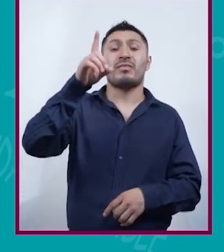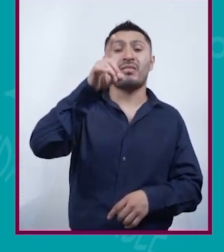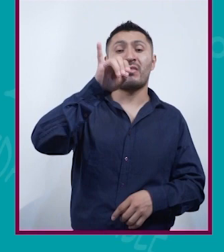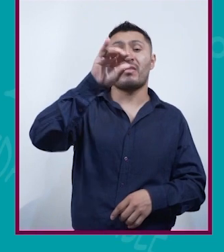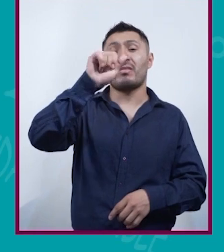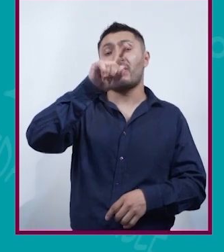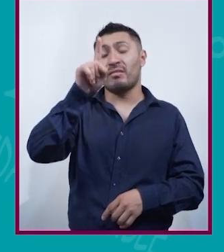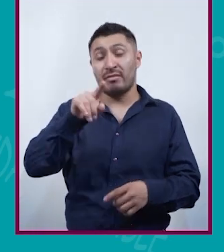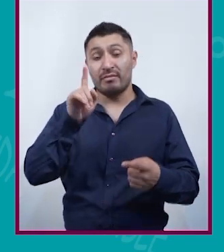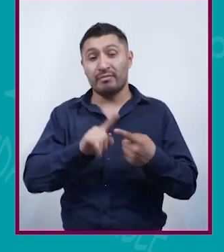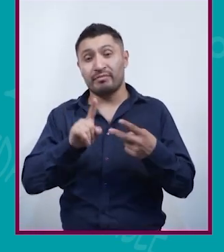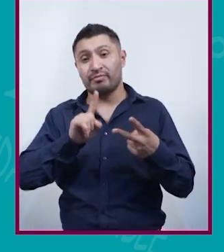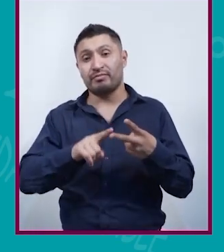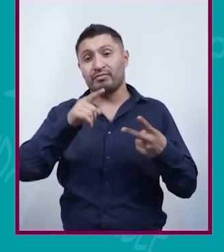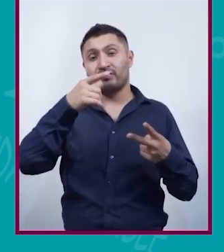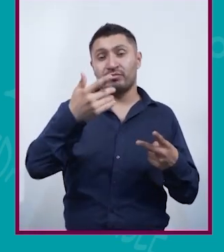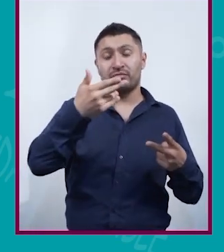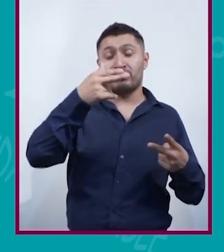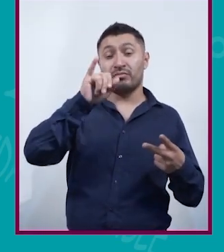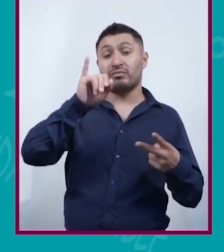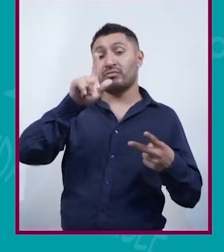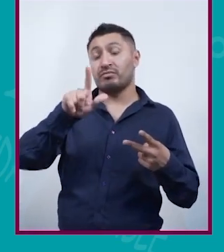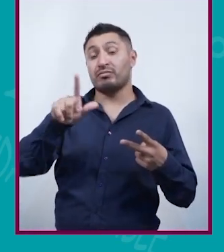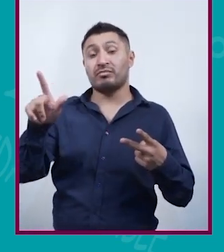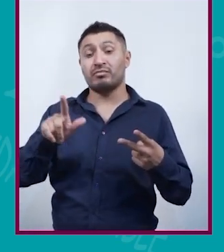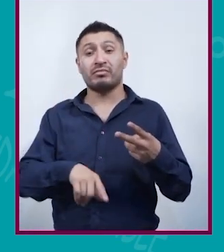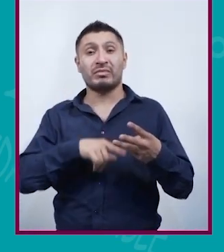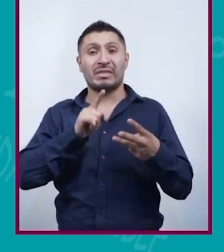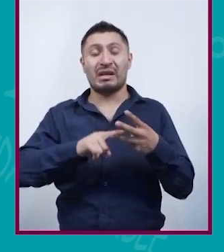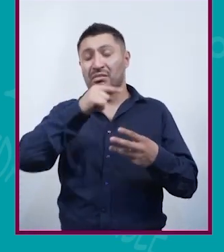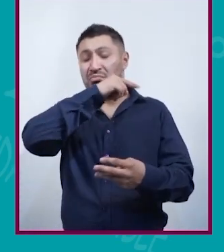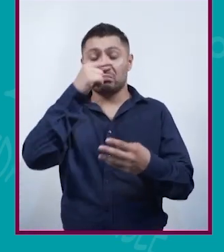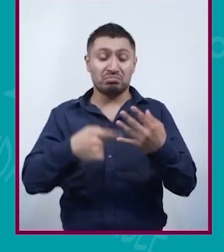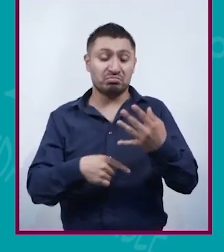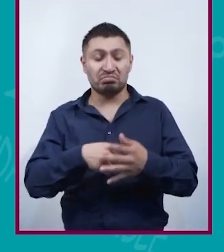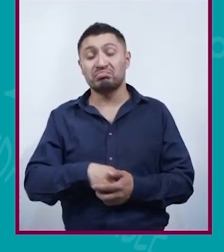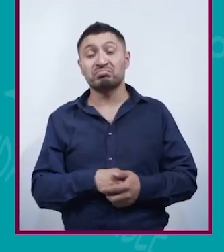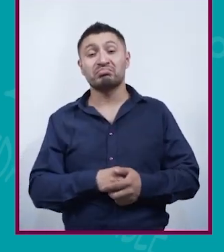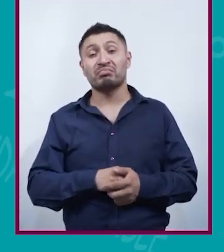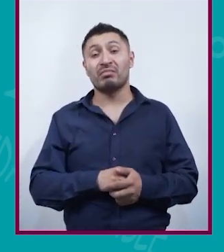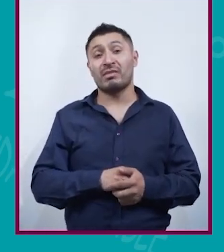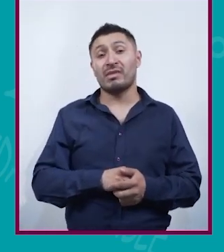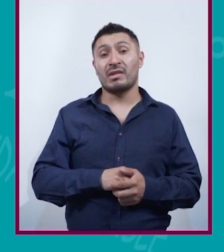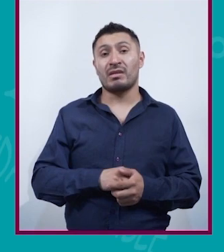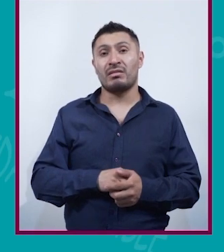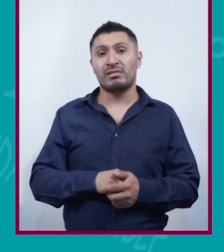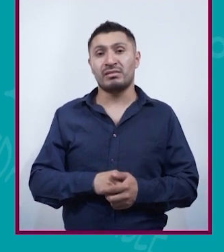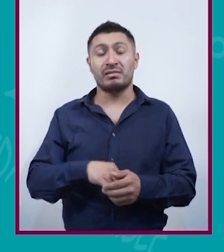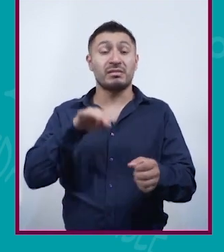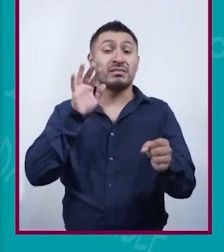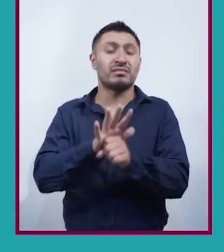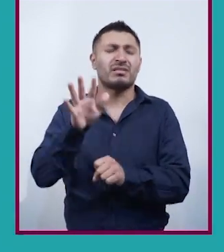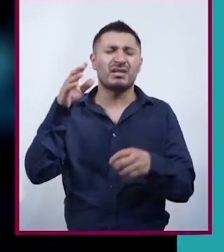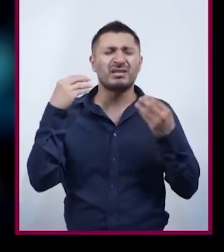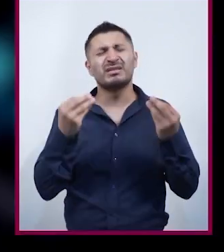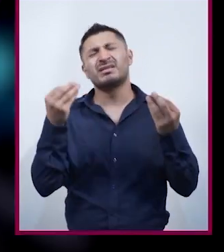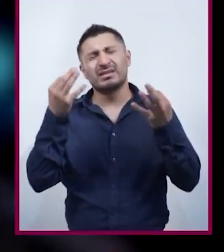por Plutarco Elías Calles, Emilio Portes Gil, Pascual Ortiz Rubio, etcétera, etcétera.